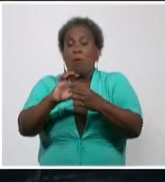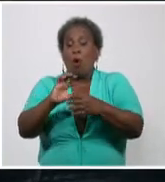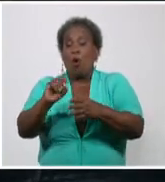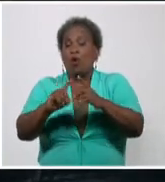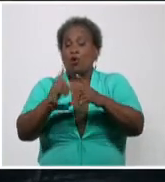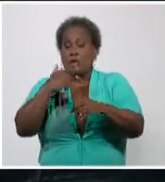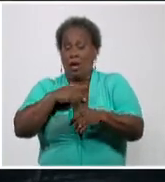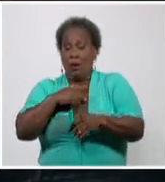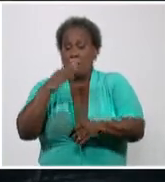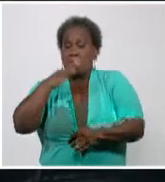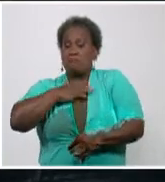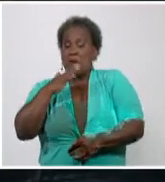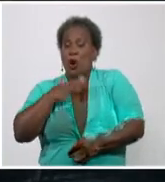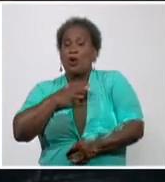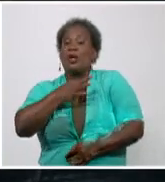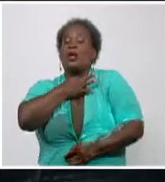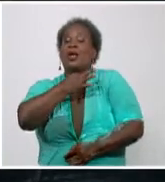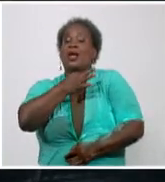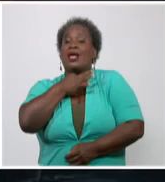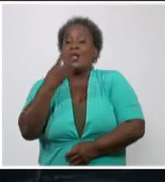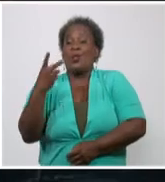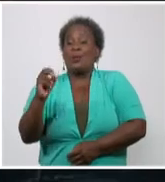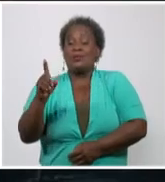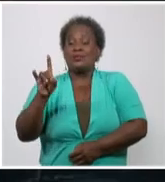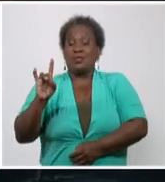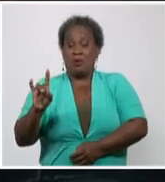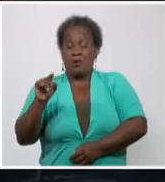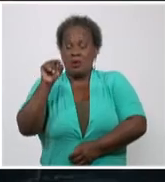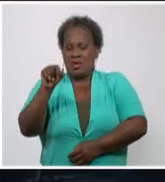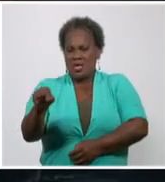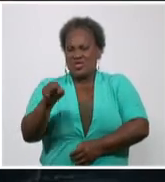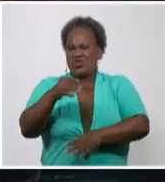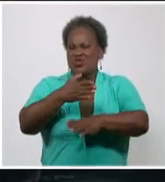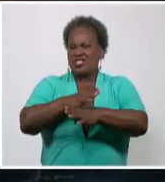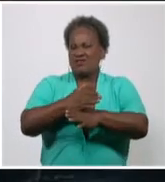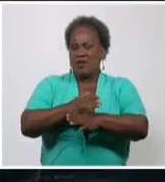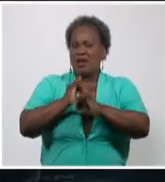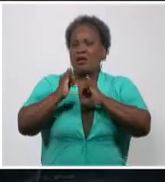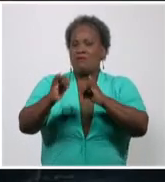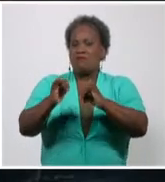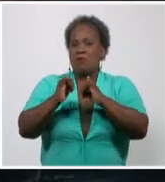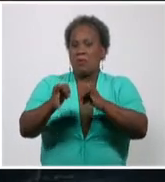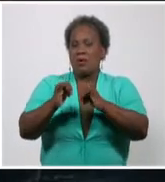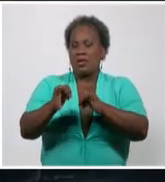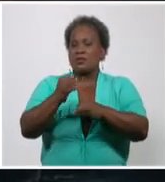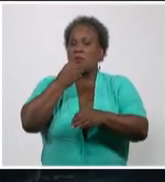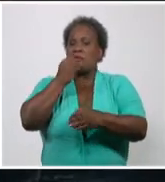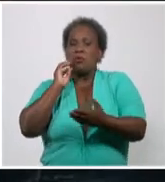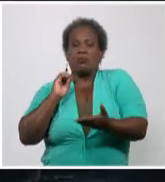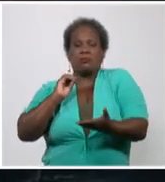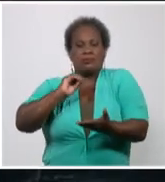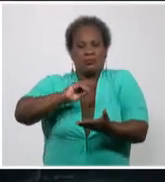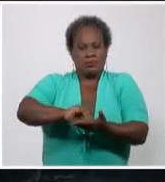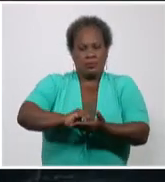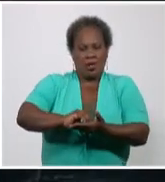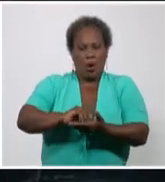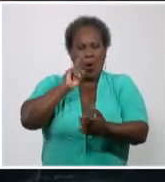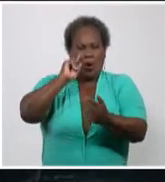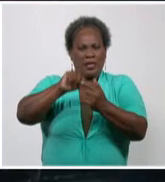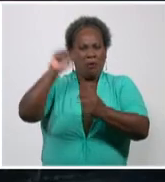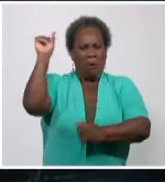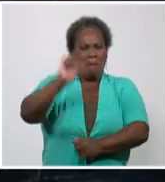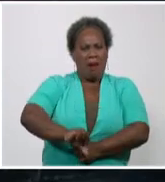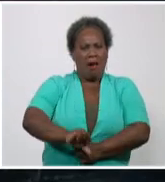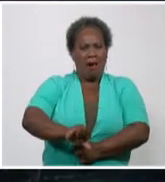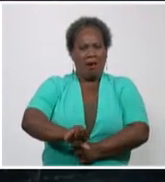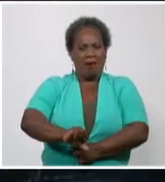en enero de 2019? Y eso refuerza la tesis de que la información pudo haber sido plantada con malignos objetivos.